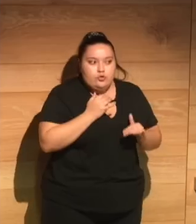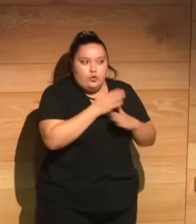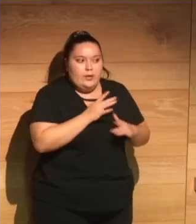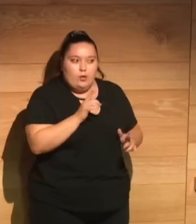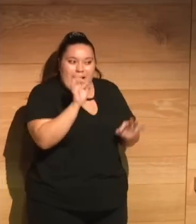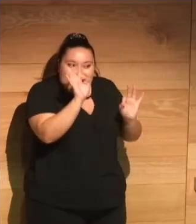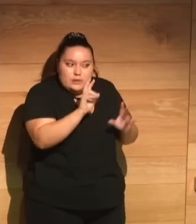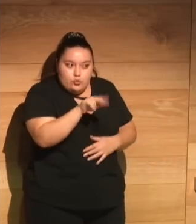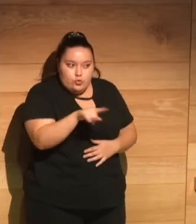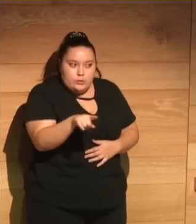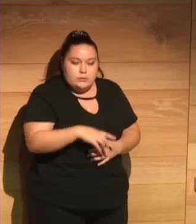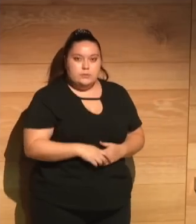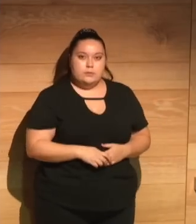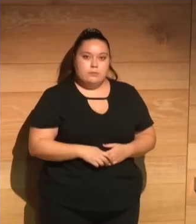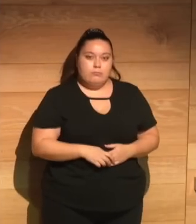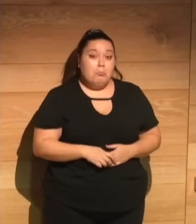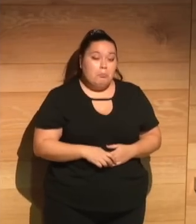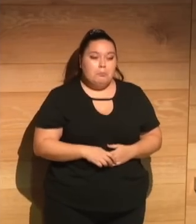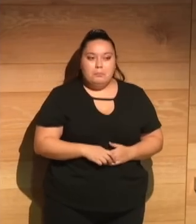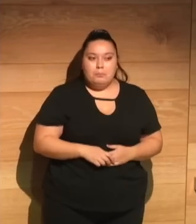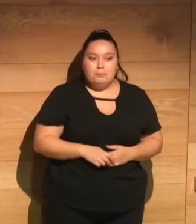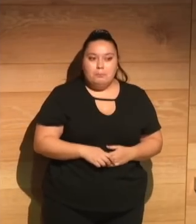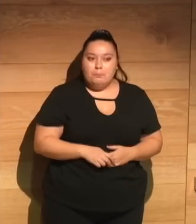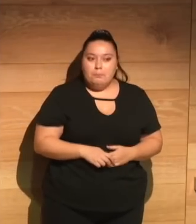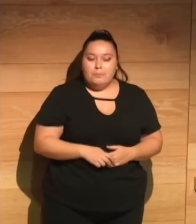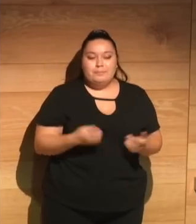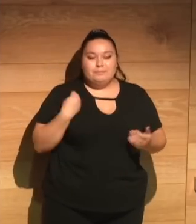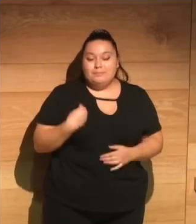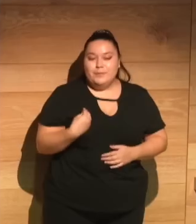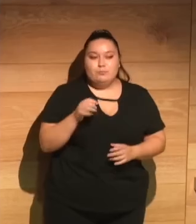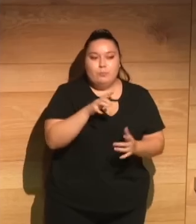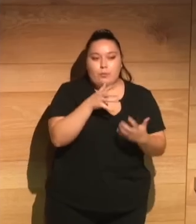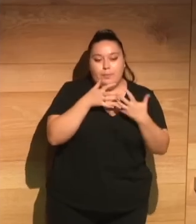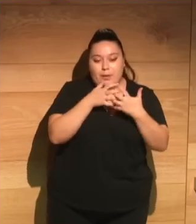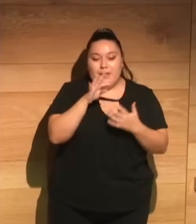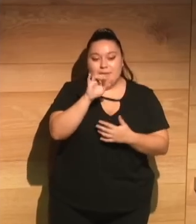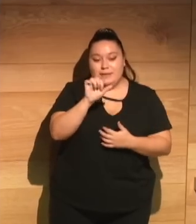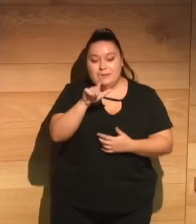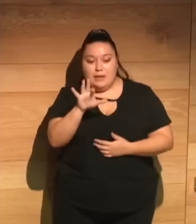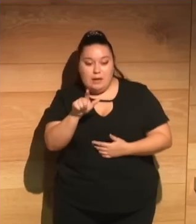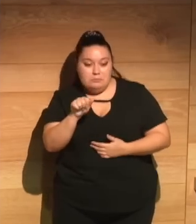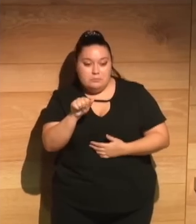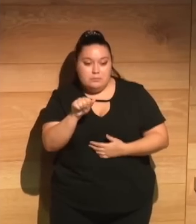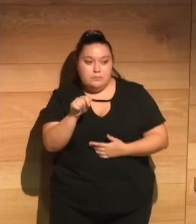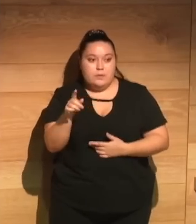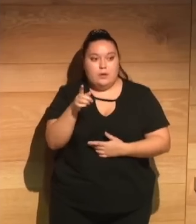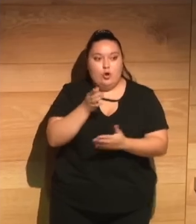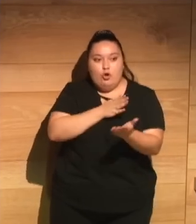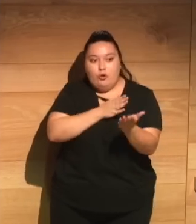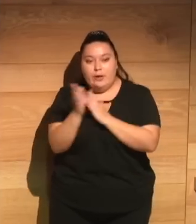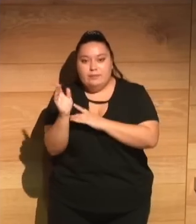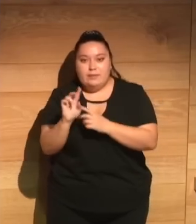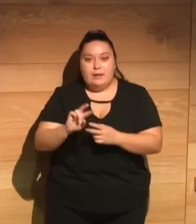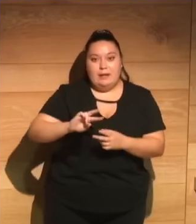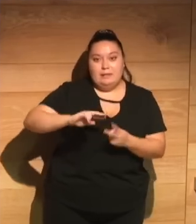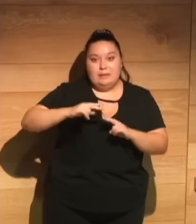¿Y sabéis por qué era individual? Porque igual que pasó con la pelea con Tesla, con la corriente continua y la corriente alterna, y él apuesta